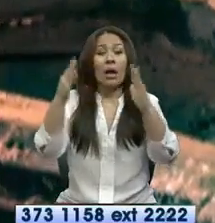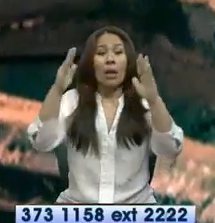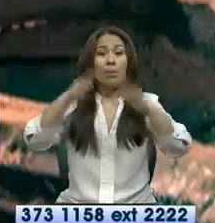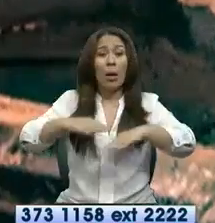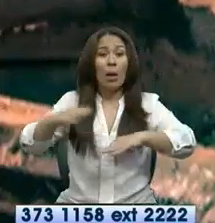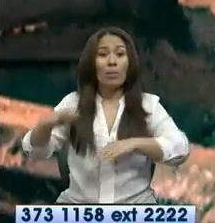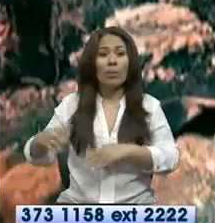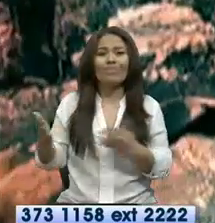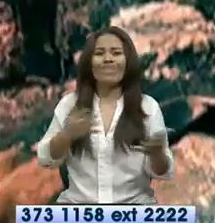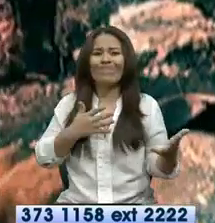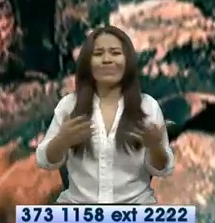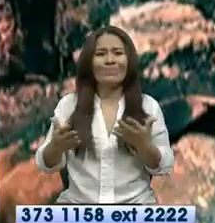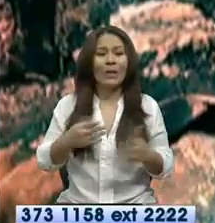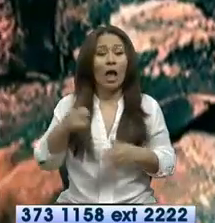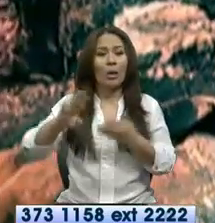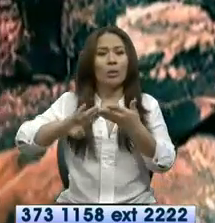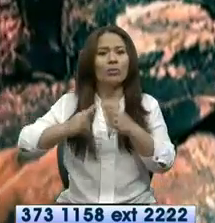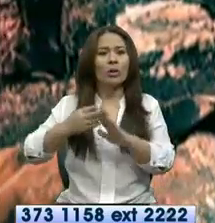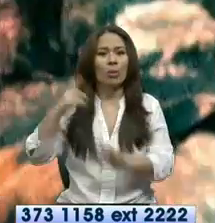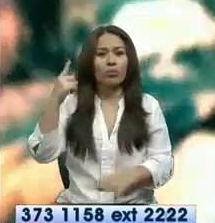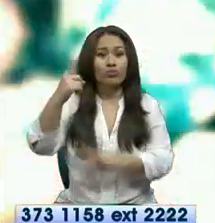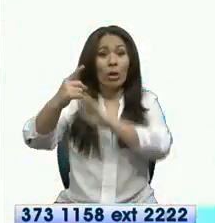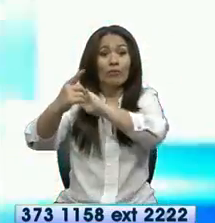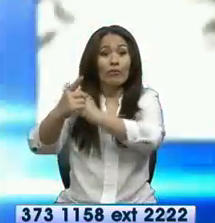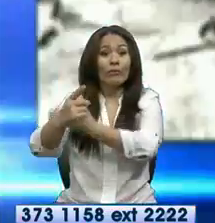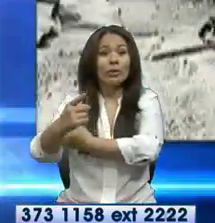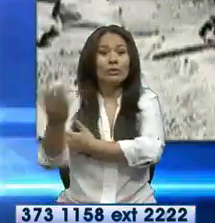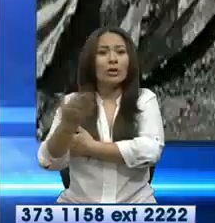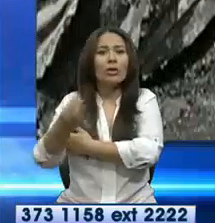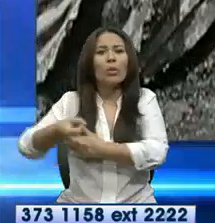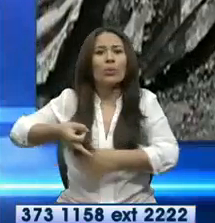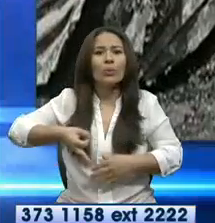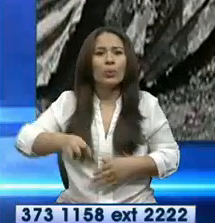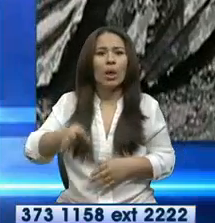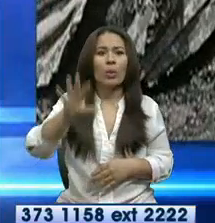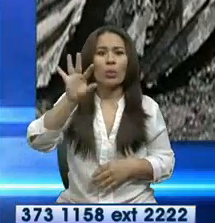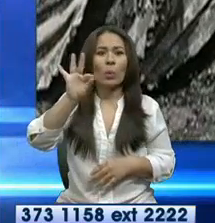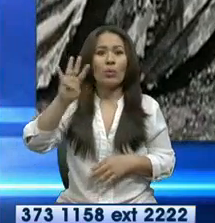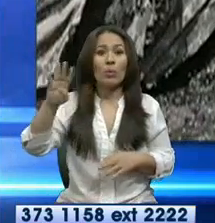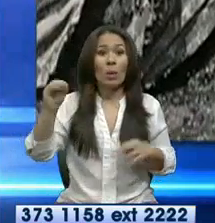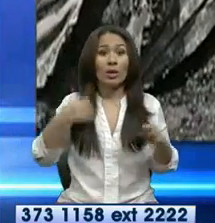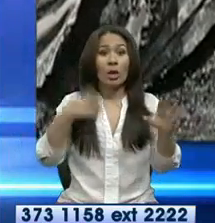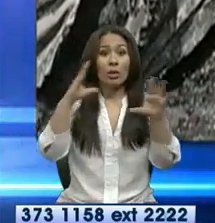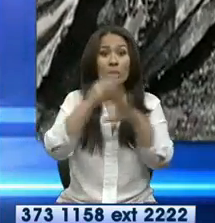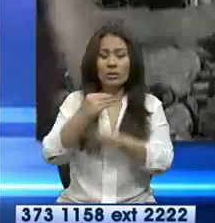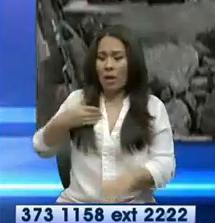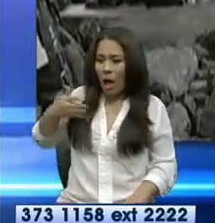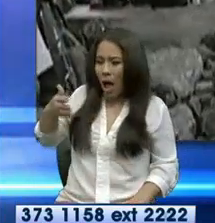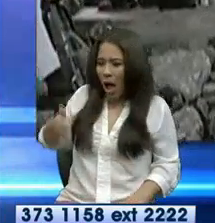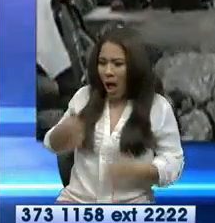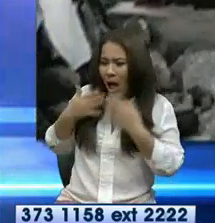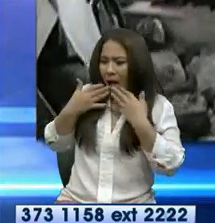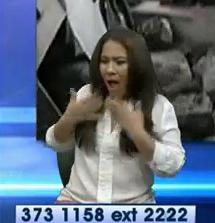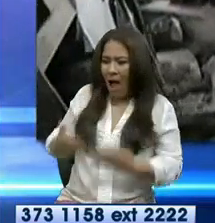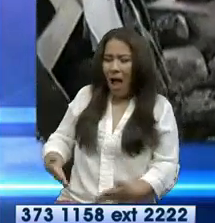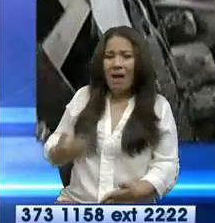la cooperativa Una Sola Fuerza, en Durán. 9:40 de la noche que llego y ya está vacío. Yo no